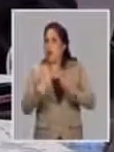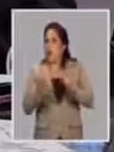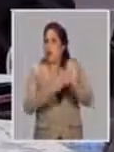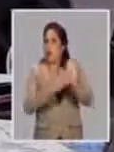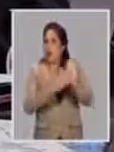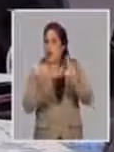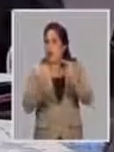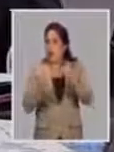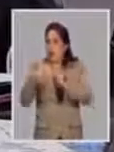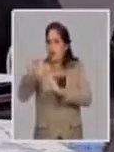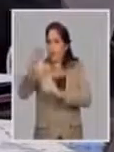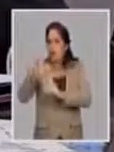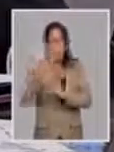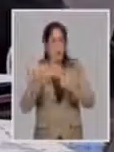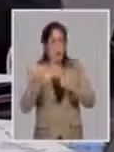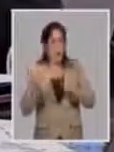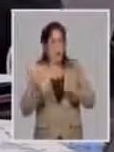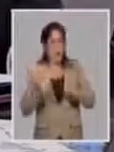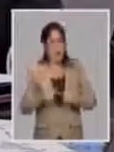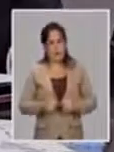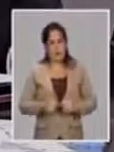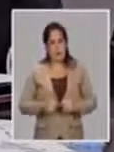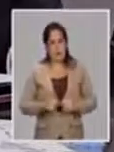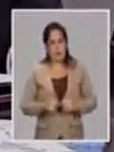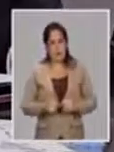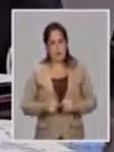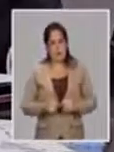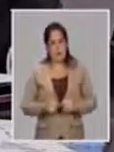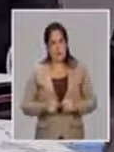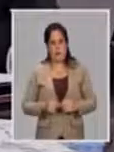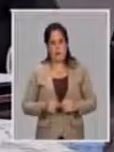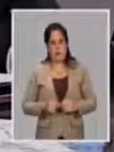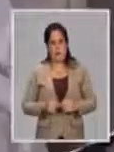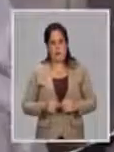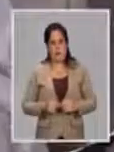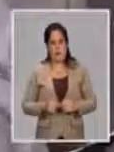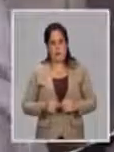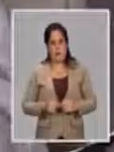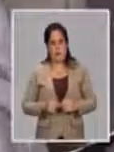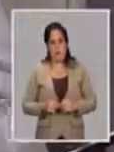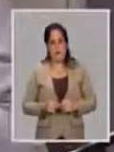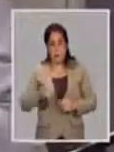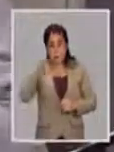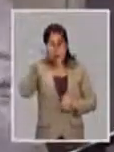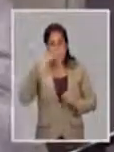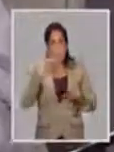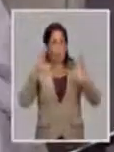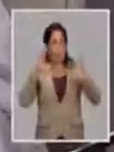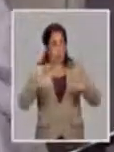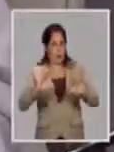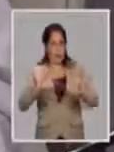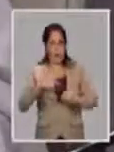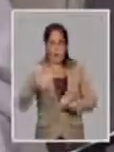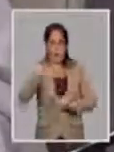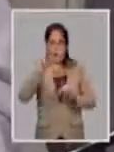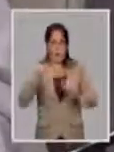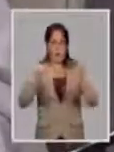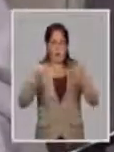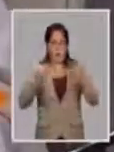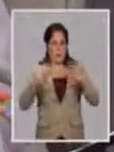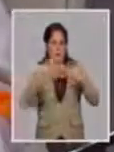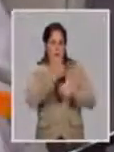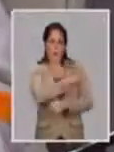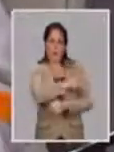entonces ir a un estadio superior, en esta ensayo clínico? Sí, buenas noches, Randy, buenas